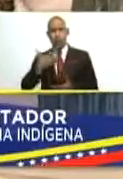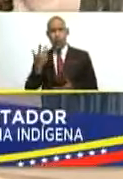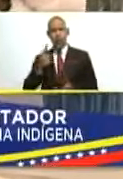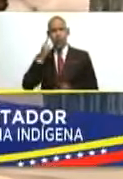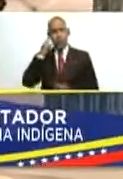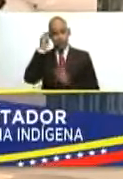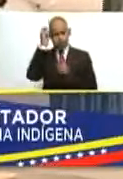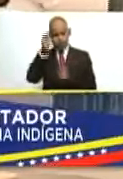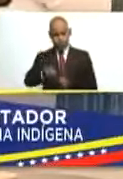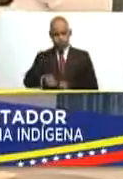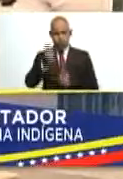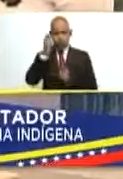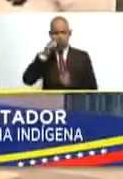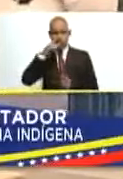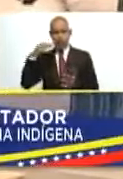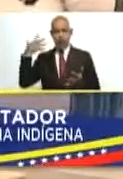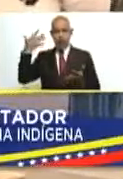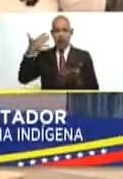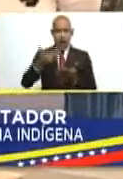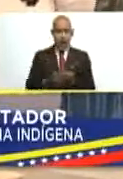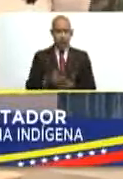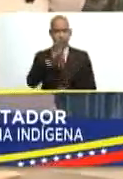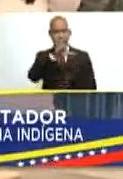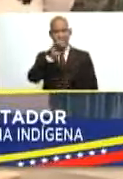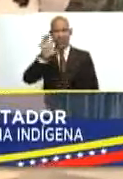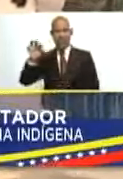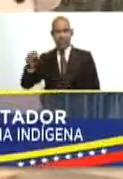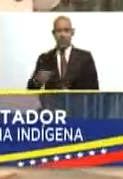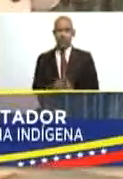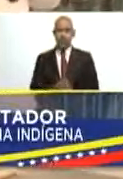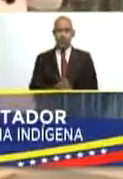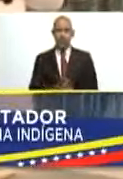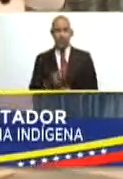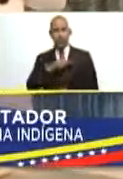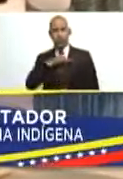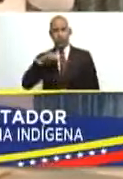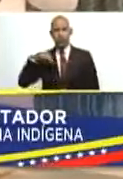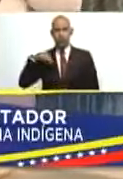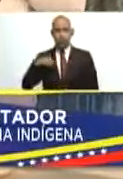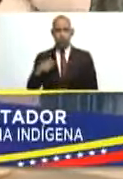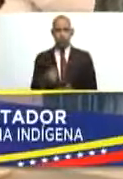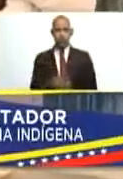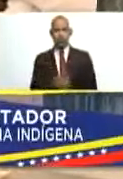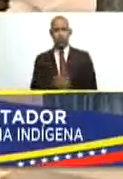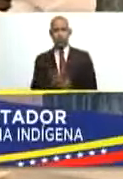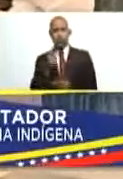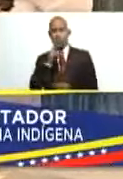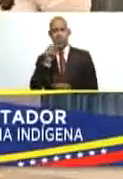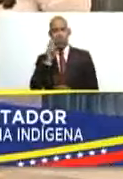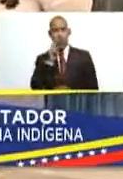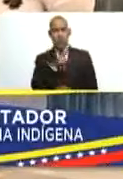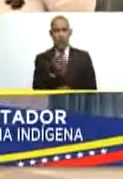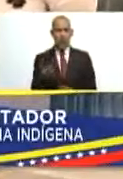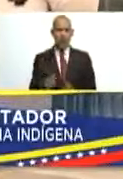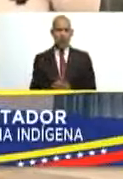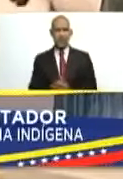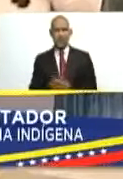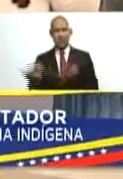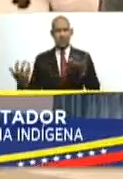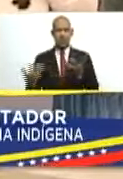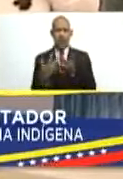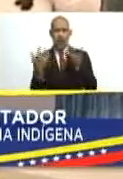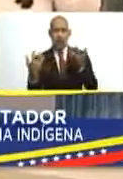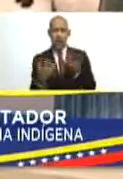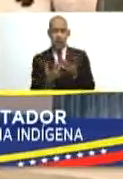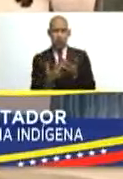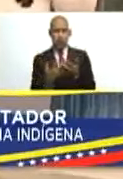reconocimiento que por muchos años, por más de 500 años, fuimos bastante invisibilizados. Una lucha que